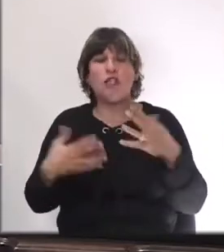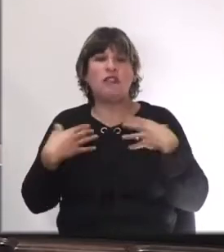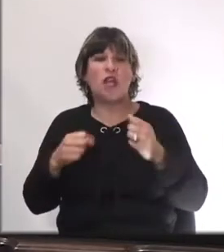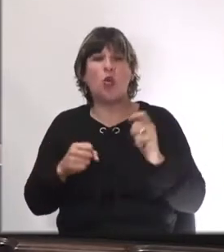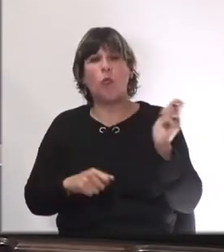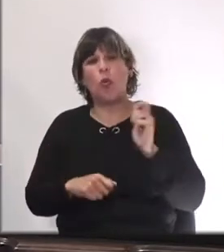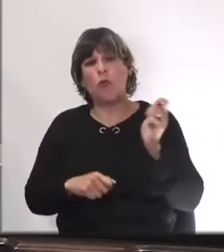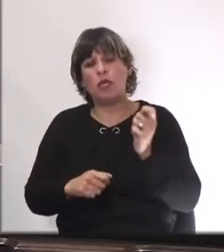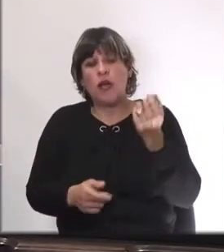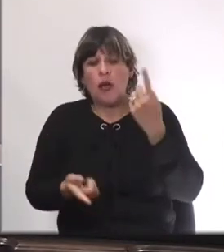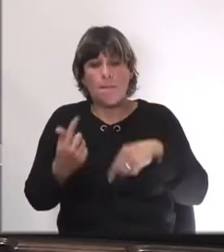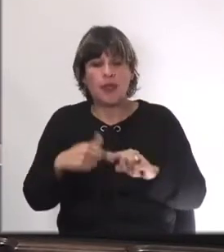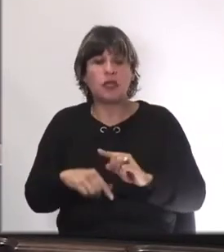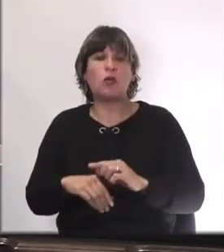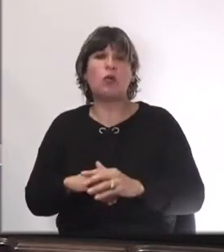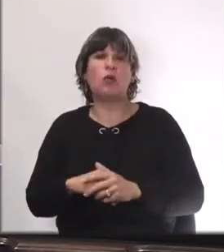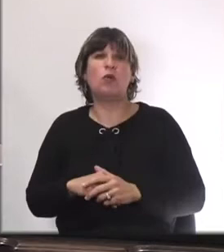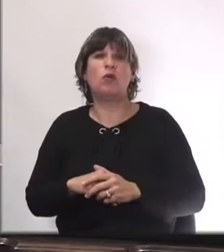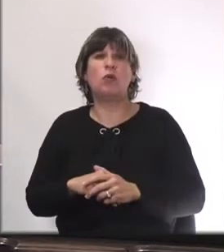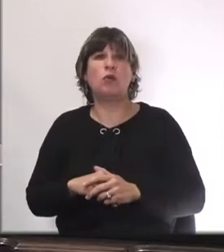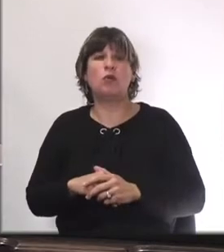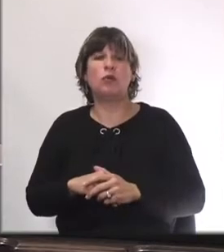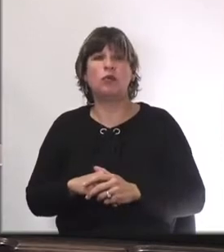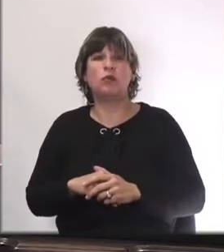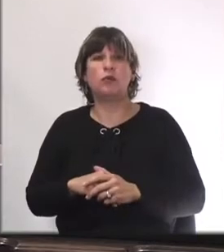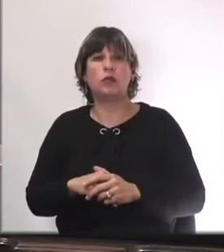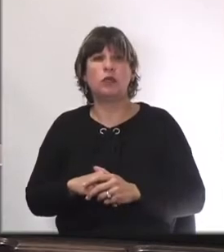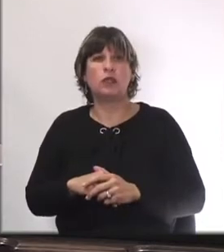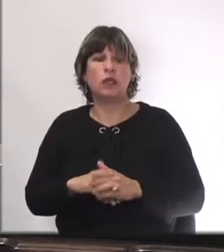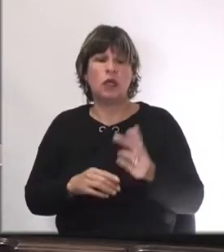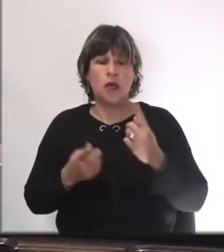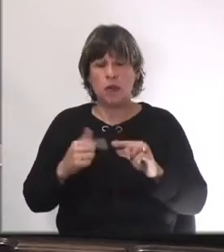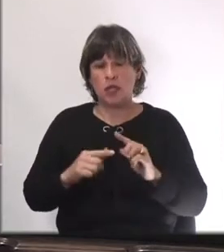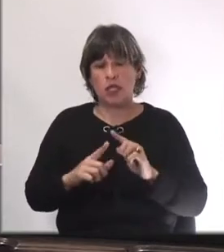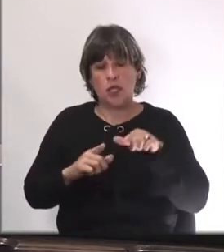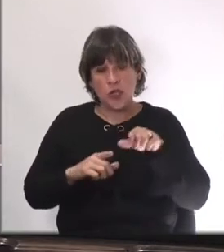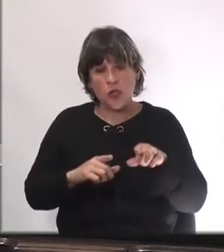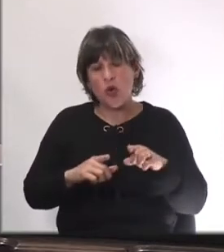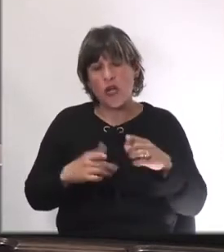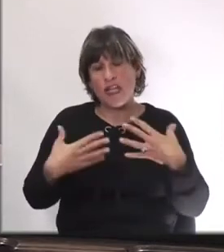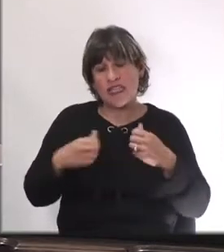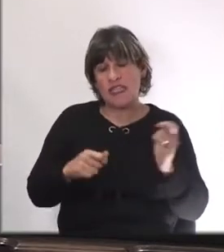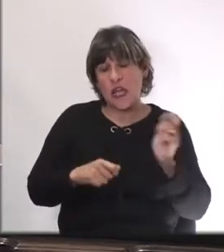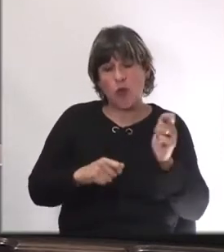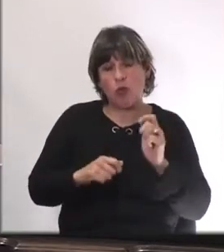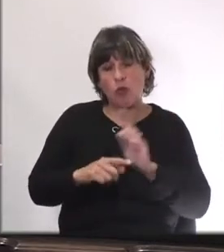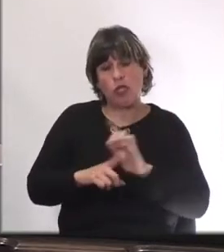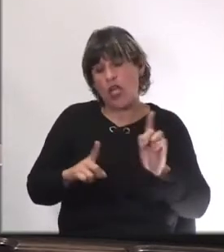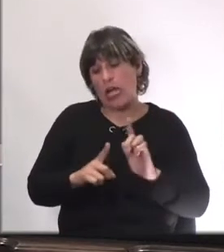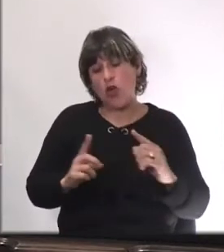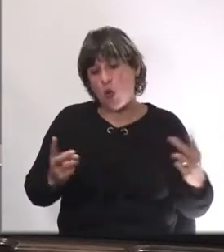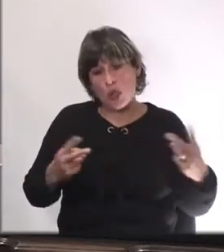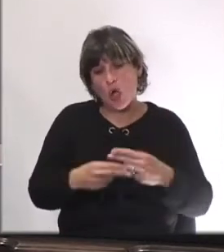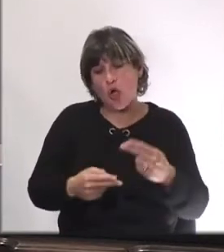pero que no haya tenido recortes se debe a sentencias